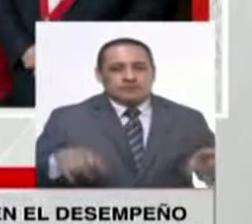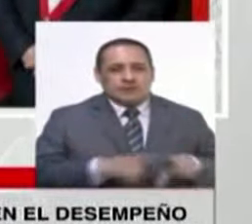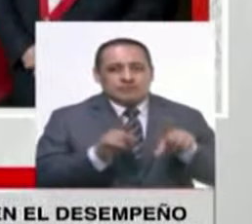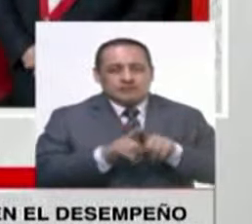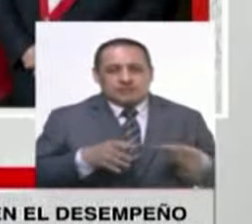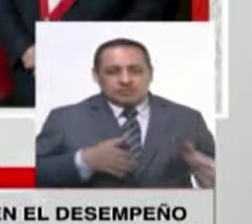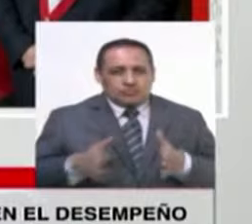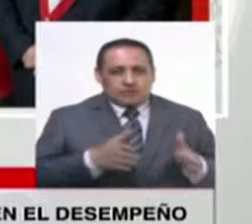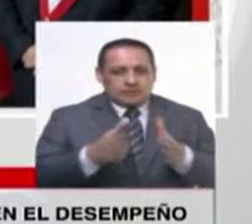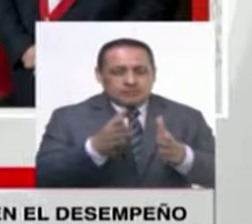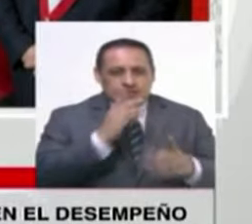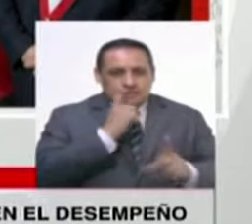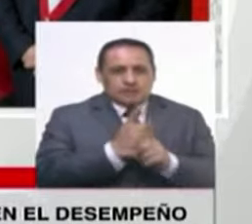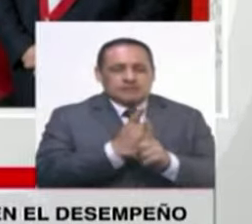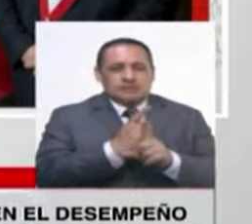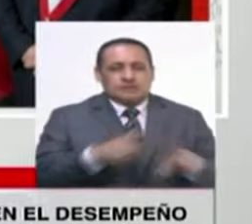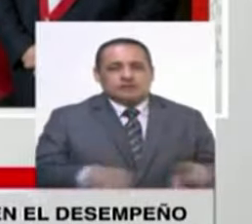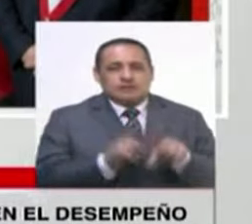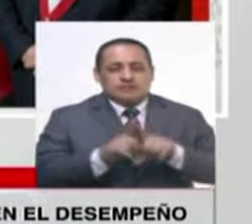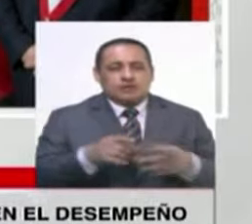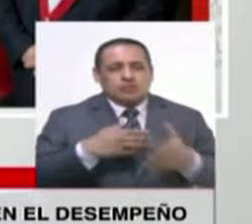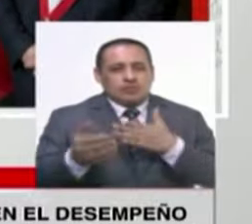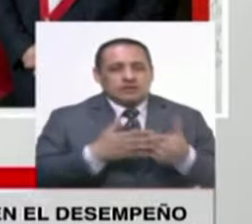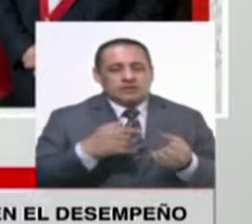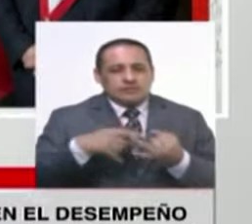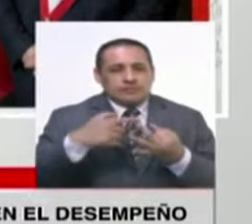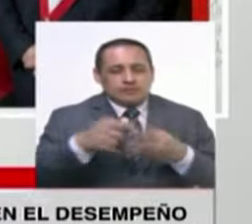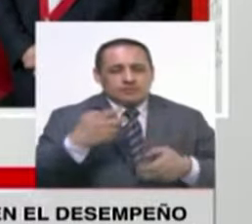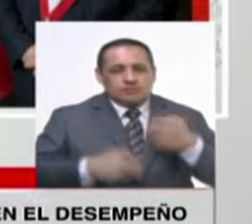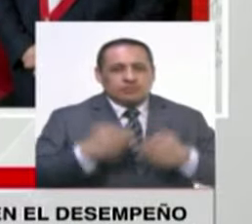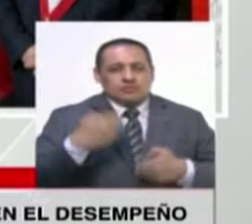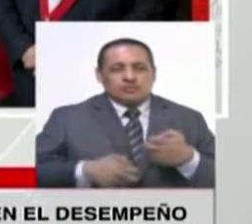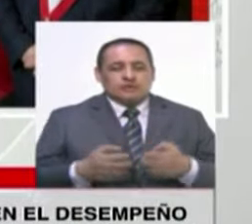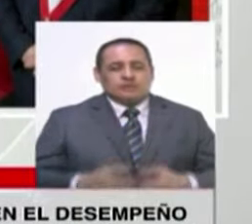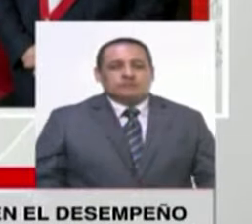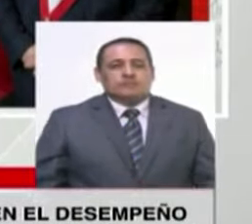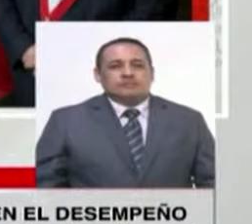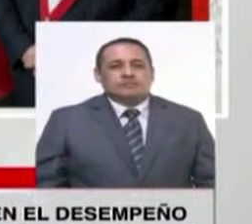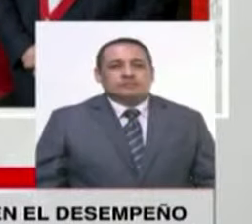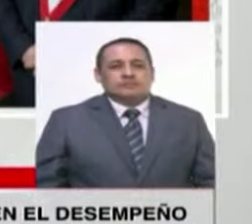una línea directa frente a cualquier circunstancia.